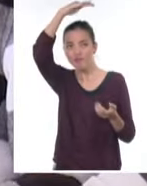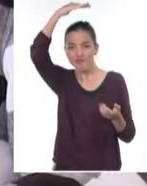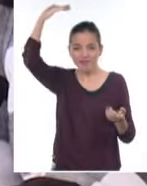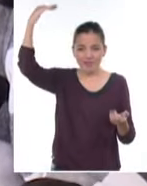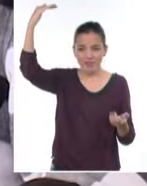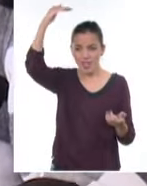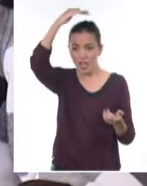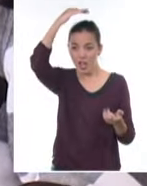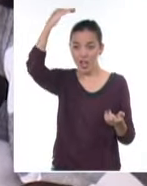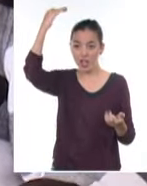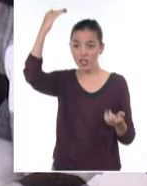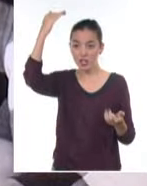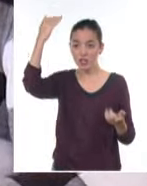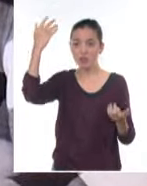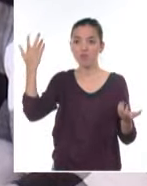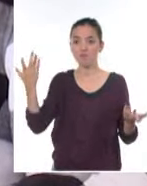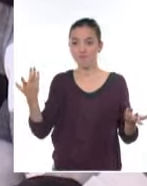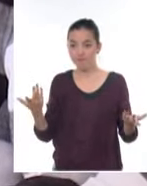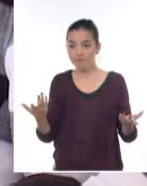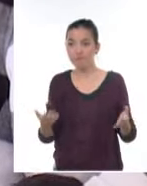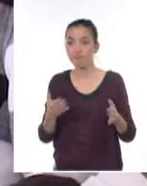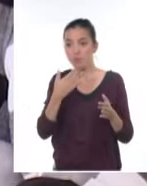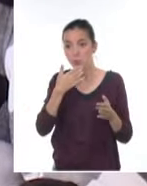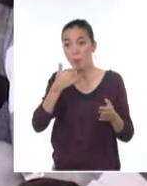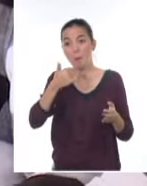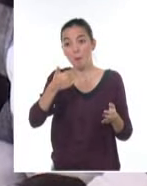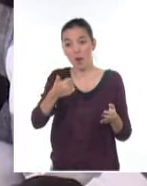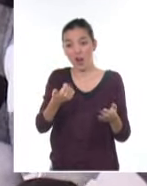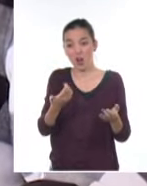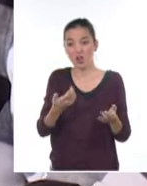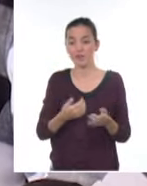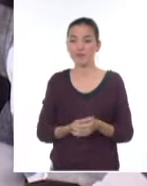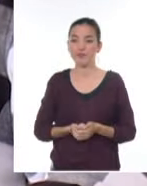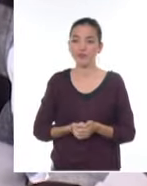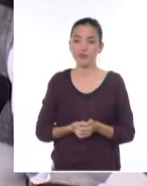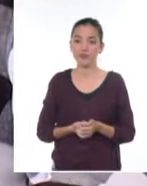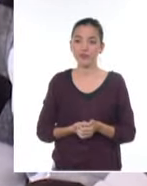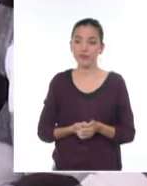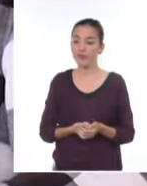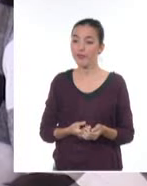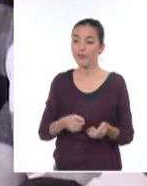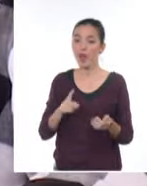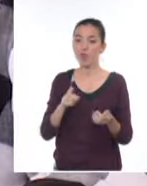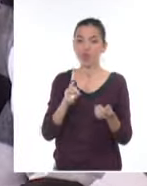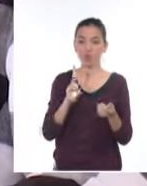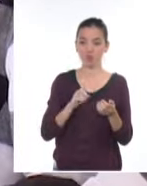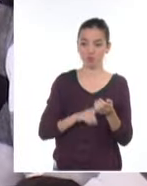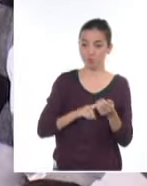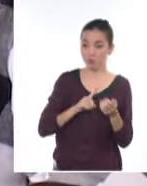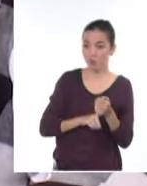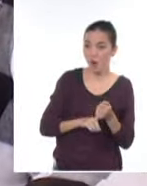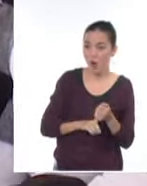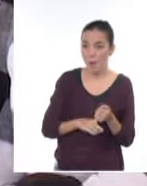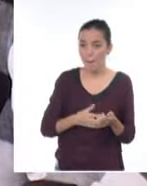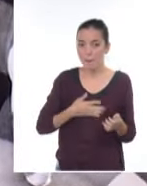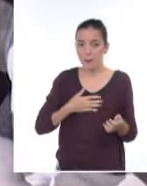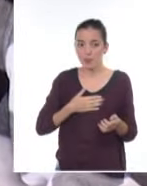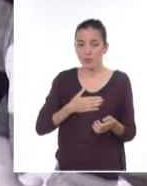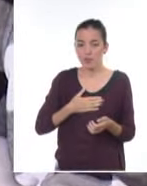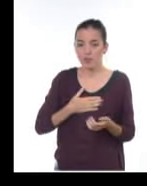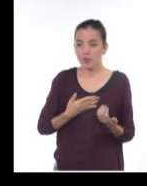nos enseñó y él se preocupaba mucho porque cada pedacito, cada cosa que la casa se deterioraba,